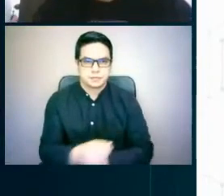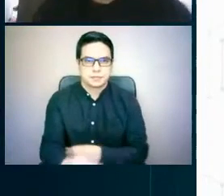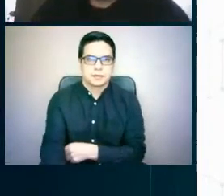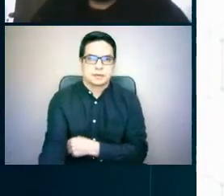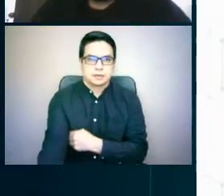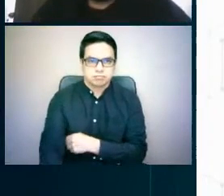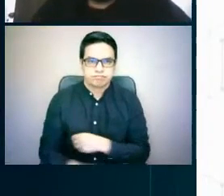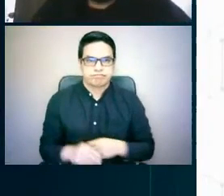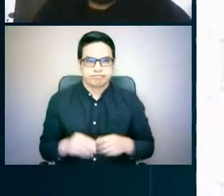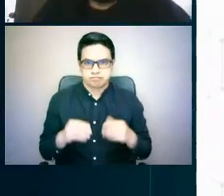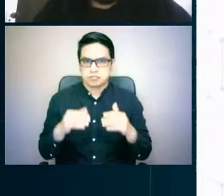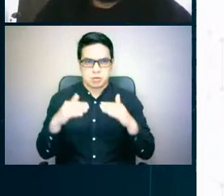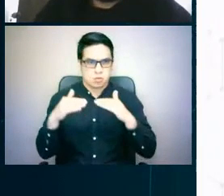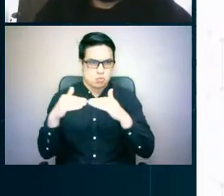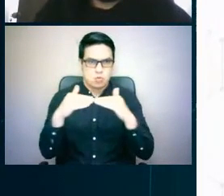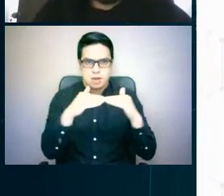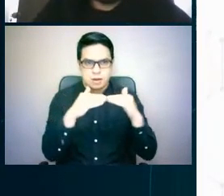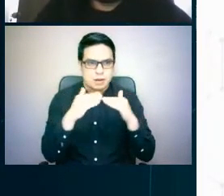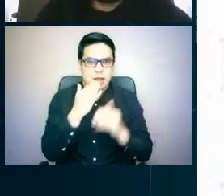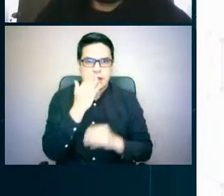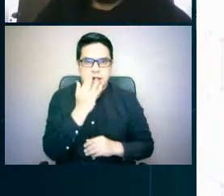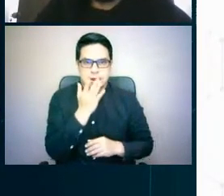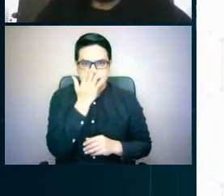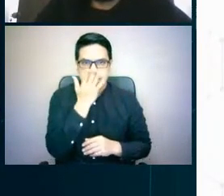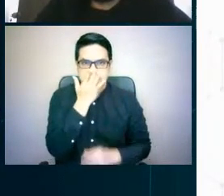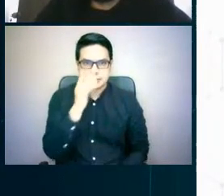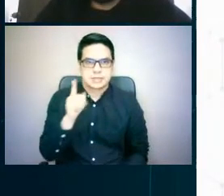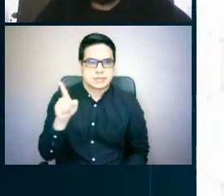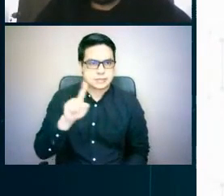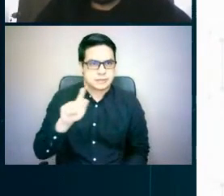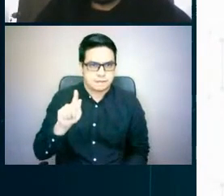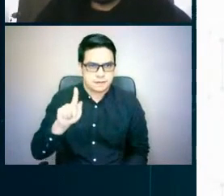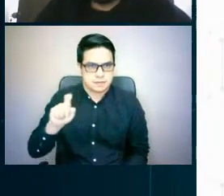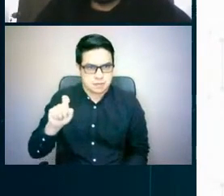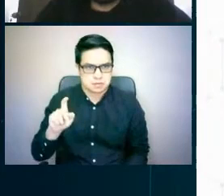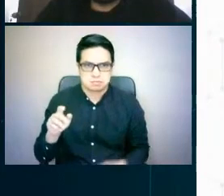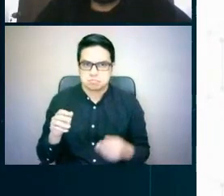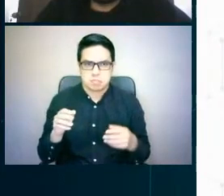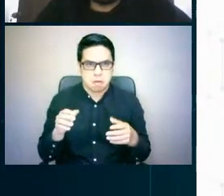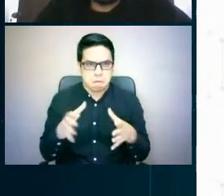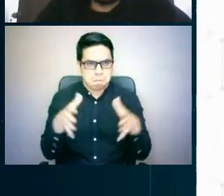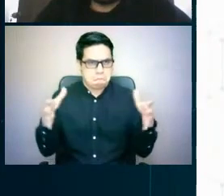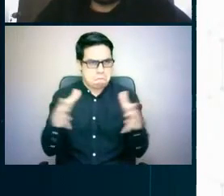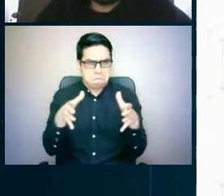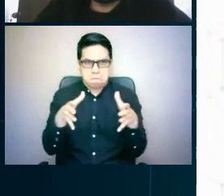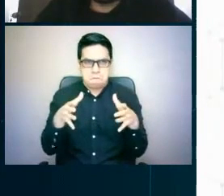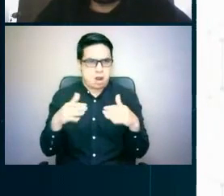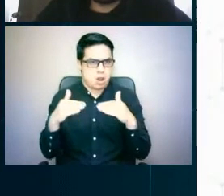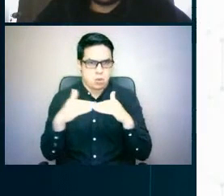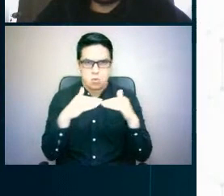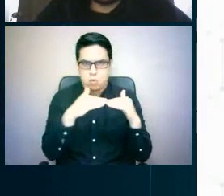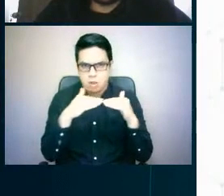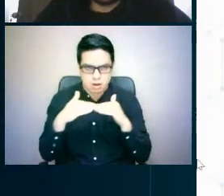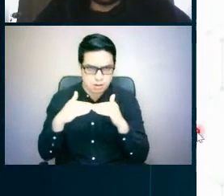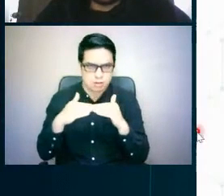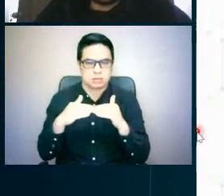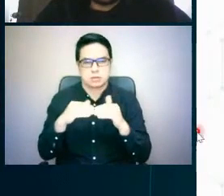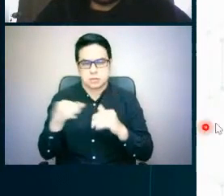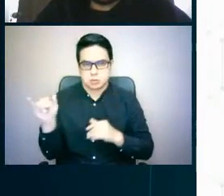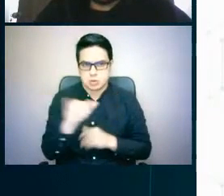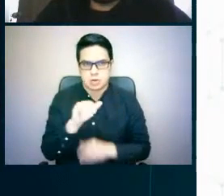dieléctrica con relación al gas SF6, mismas dimensiones con relación al gas SF6,